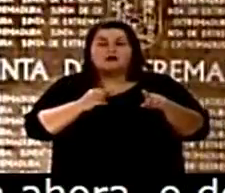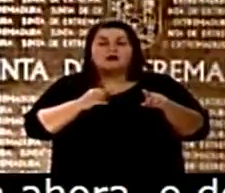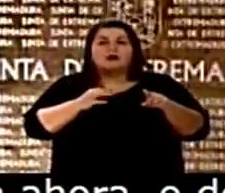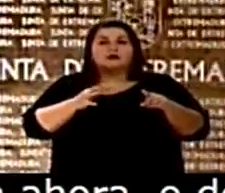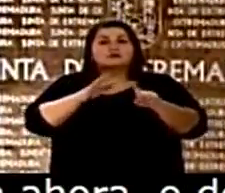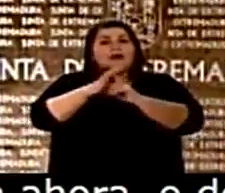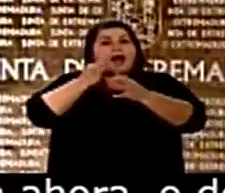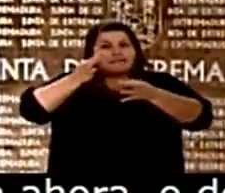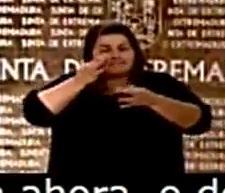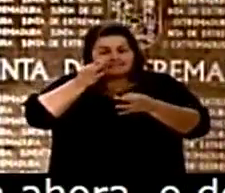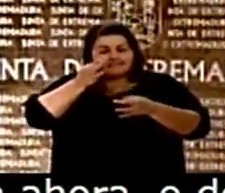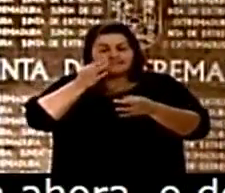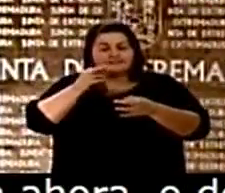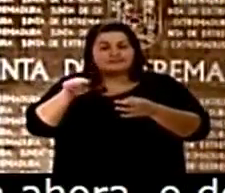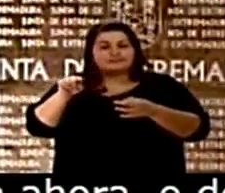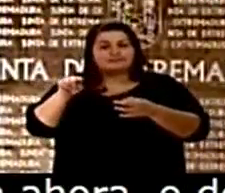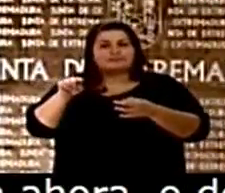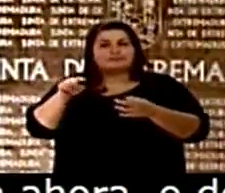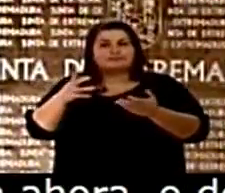hemos